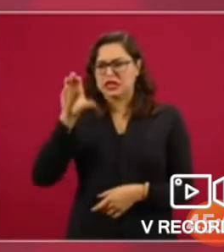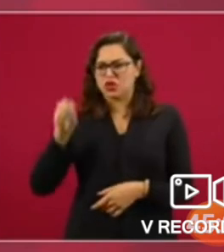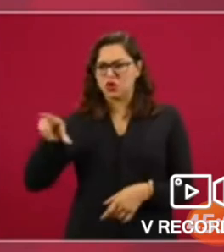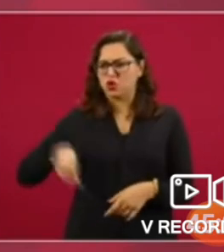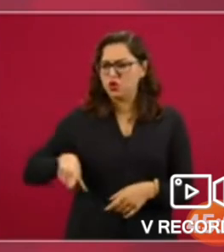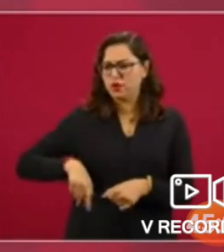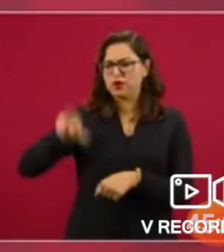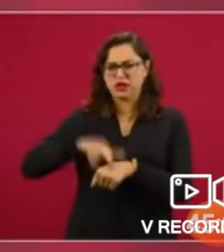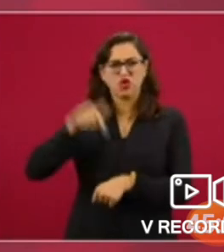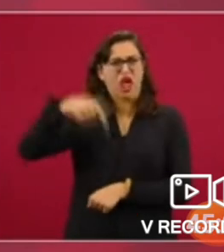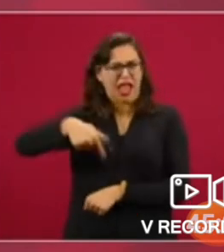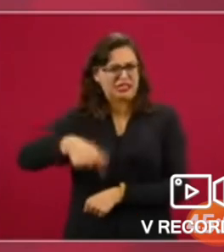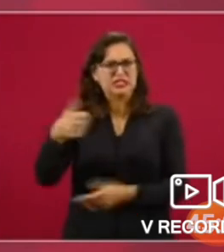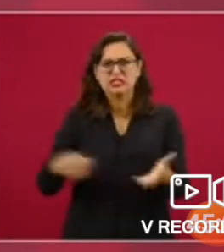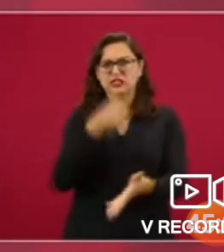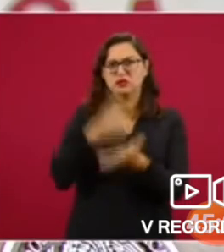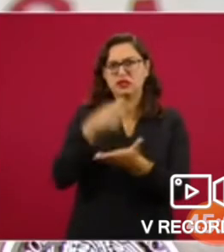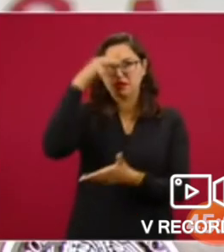allá